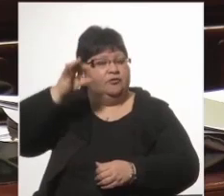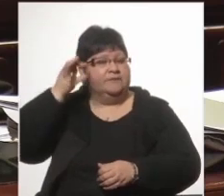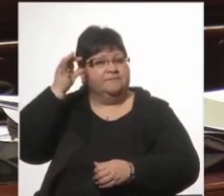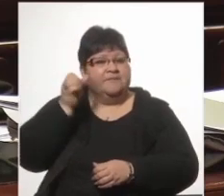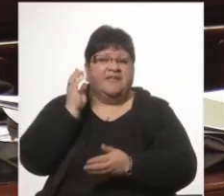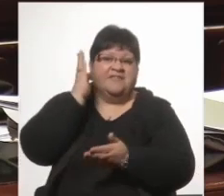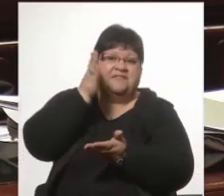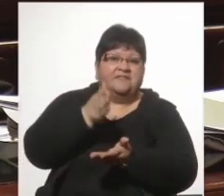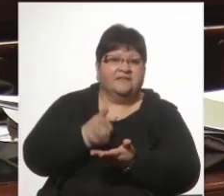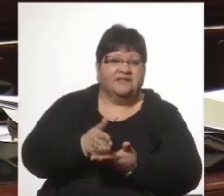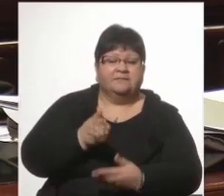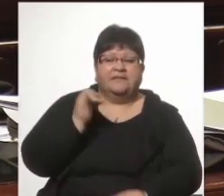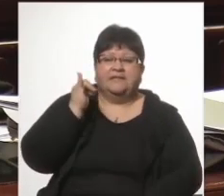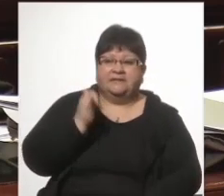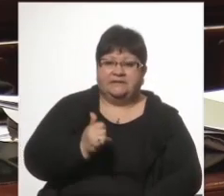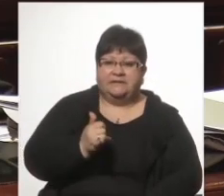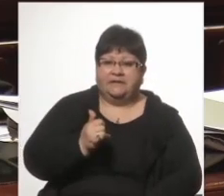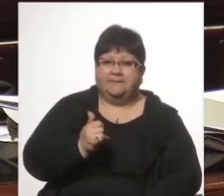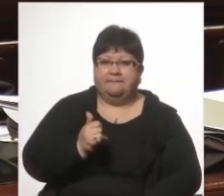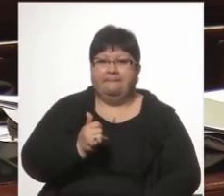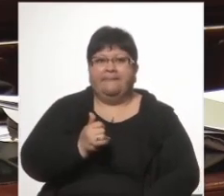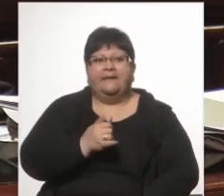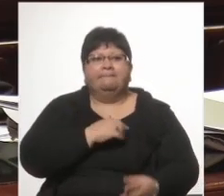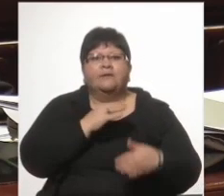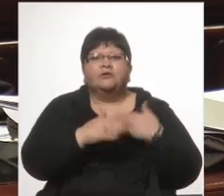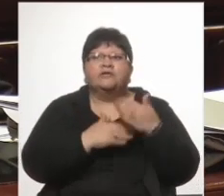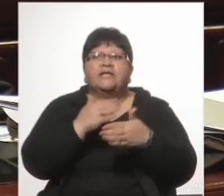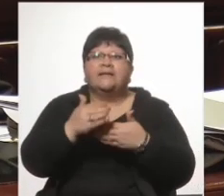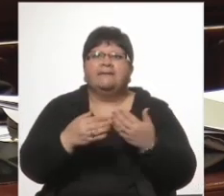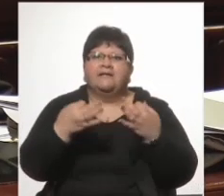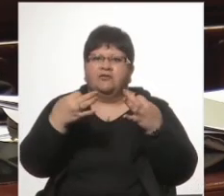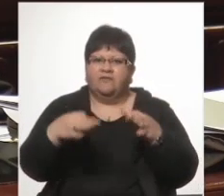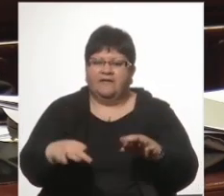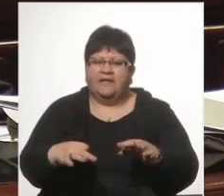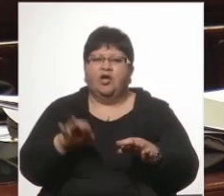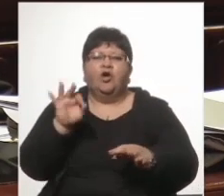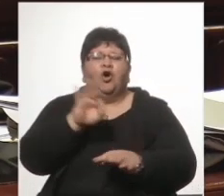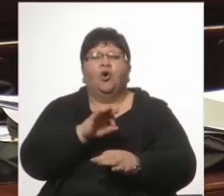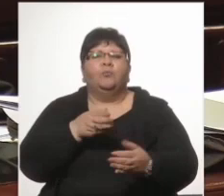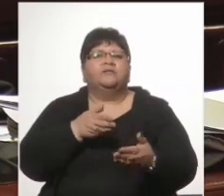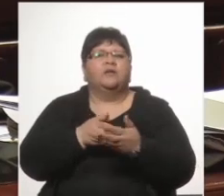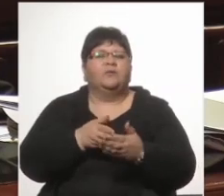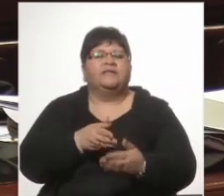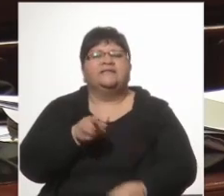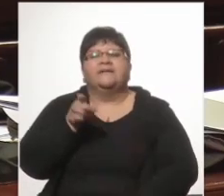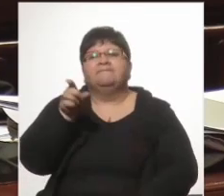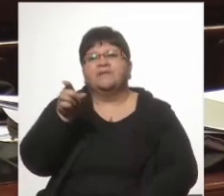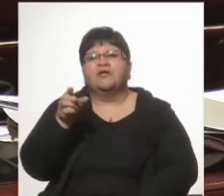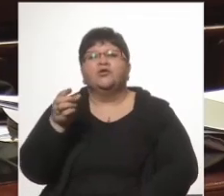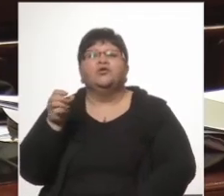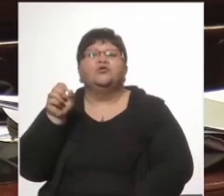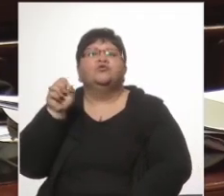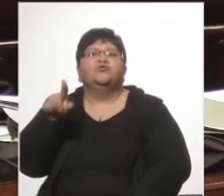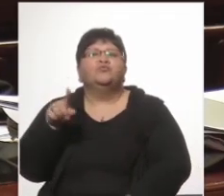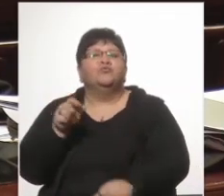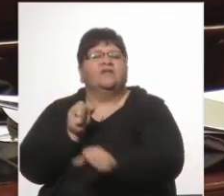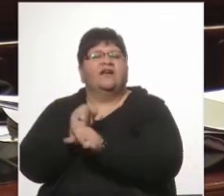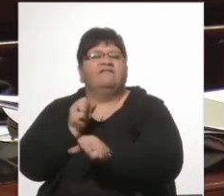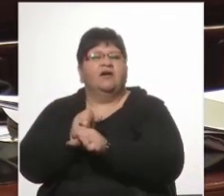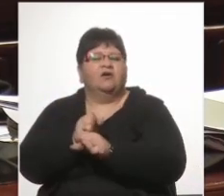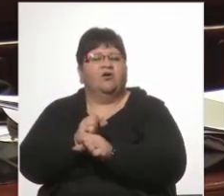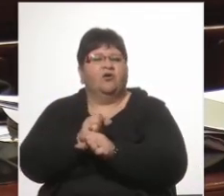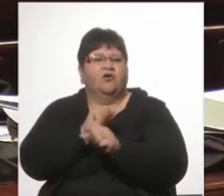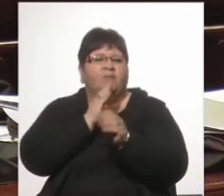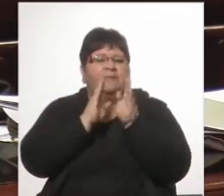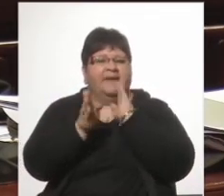trata de procedimientos hechos de buena fe o si están destinados a obstaculizar el ejercicio de las funciones legislativas. Si se trata